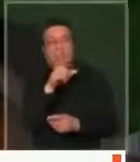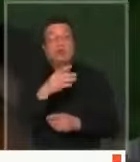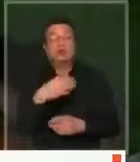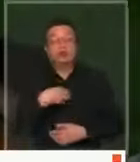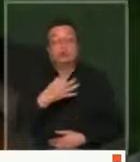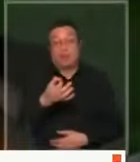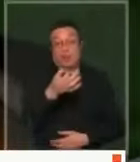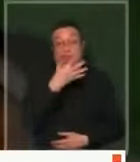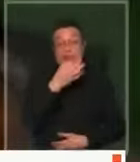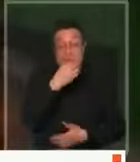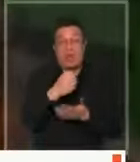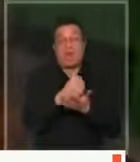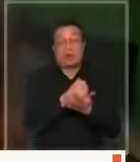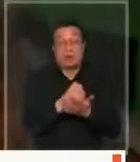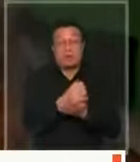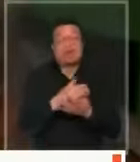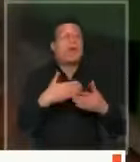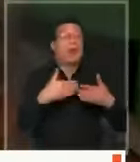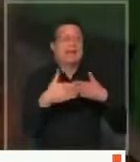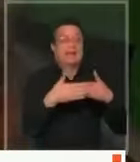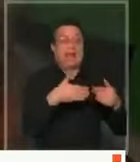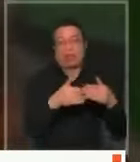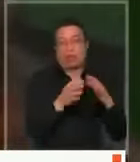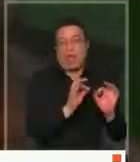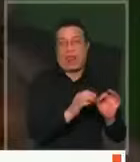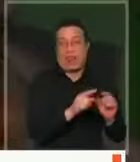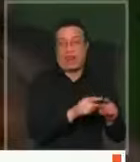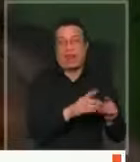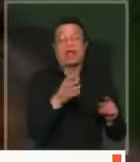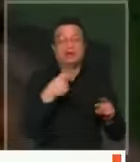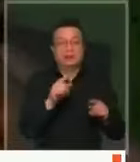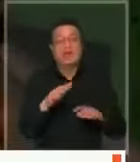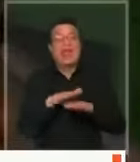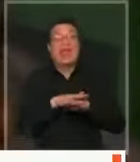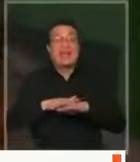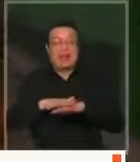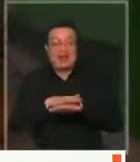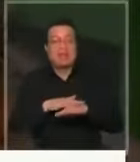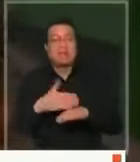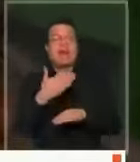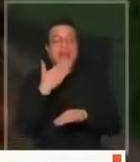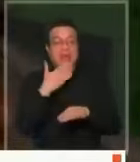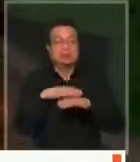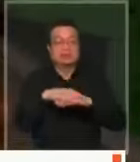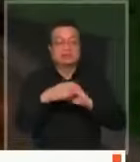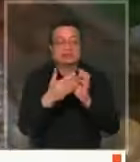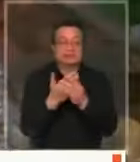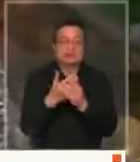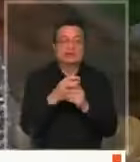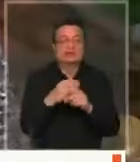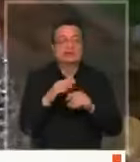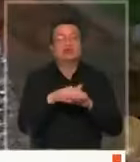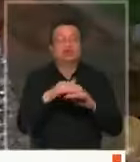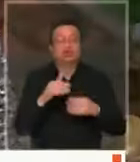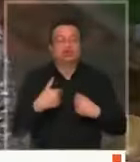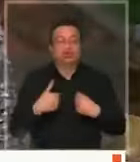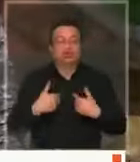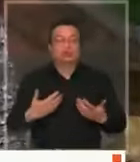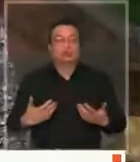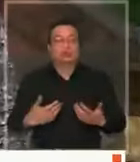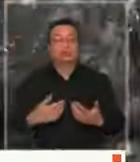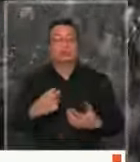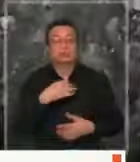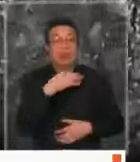tomando un remedio, bueno, natural. ¿Ya? Y además tengo esas cremas precisamente para la artritis, entonces esa me aplico. Asegura que